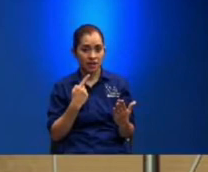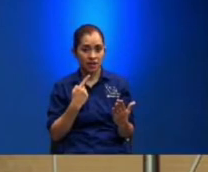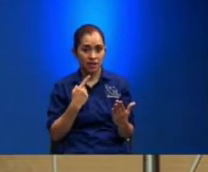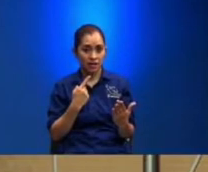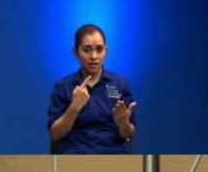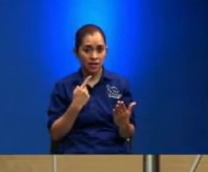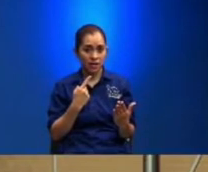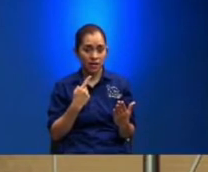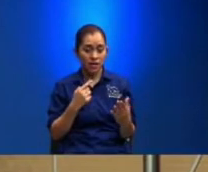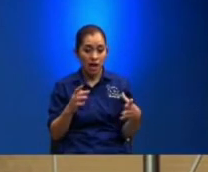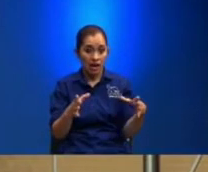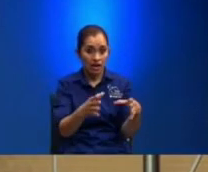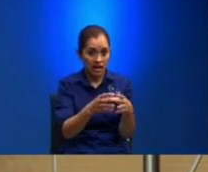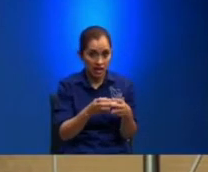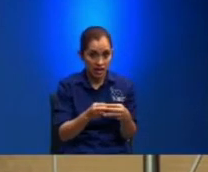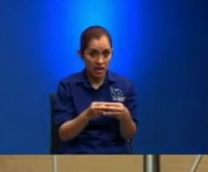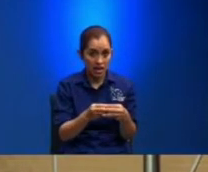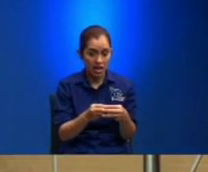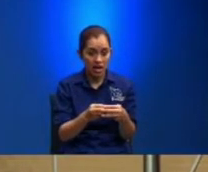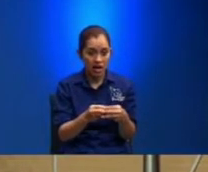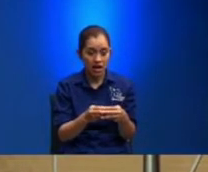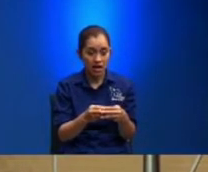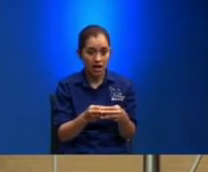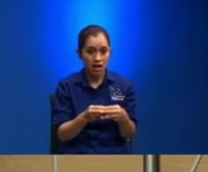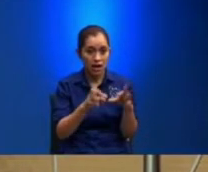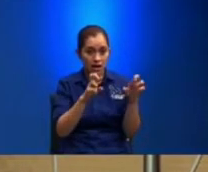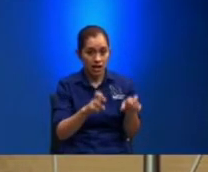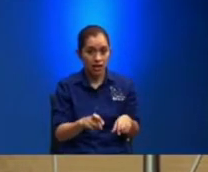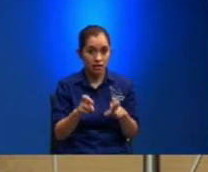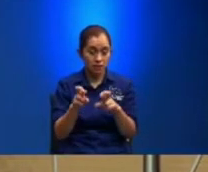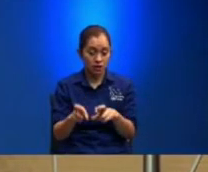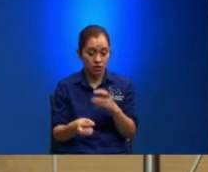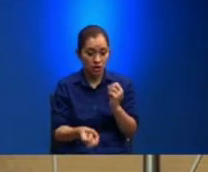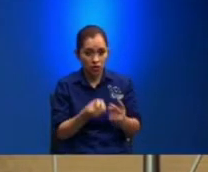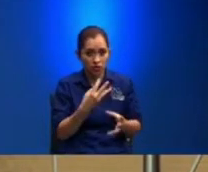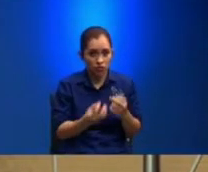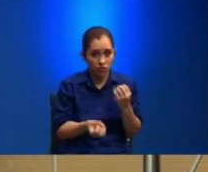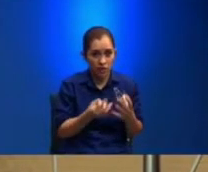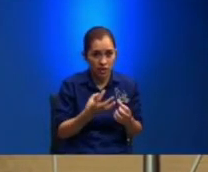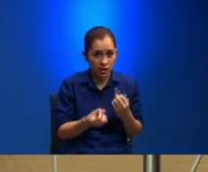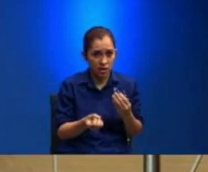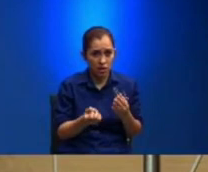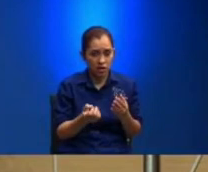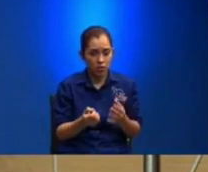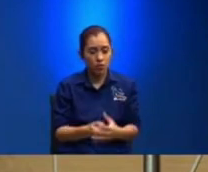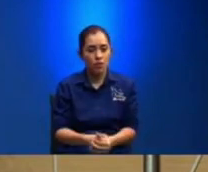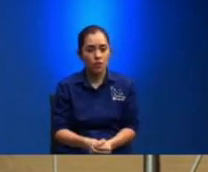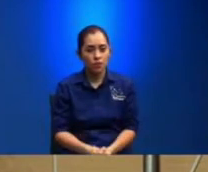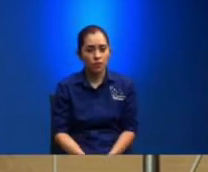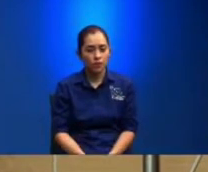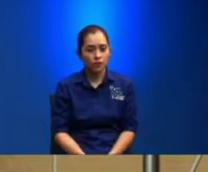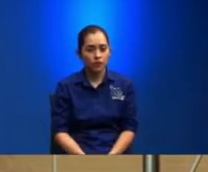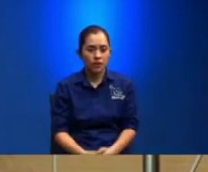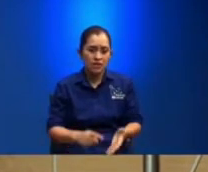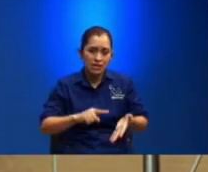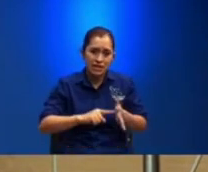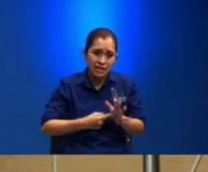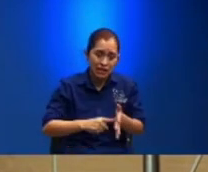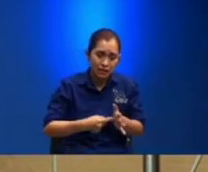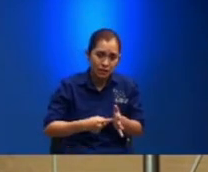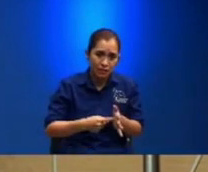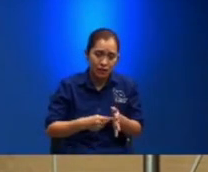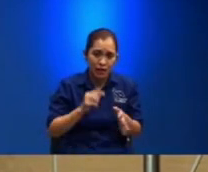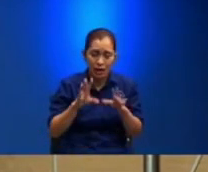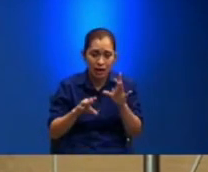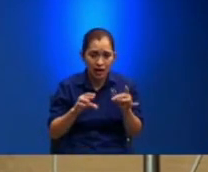y cuando vemos el contexto es una situación de tipo sensual con la que tenemos que pelear y nos hablamos del hombre del